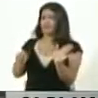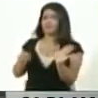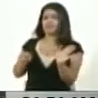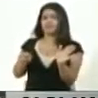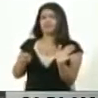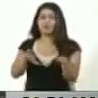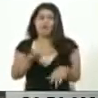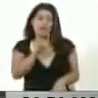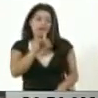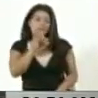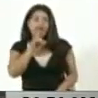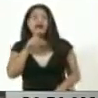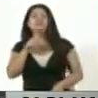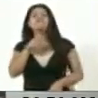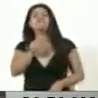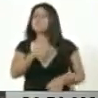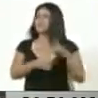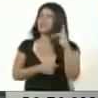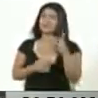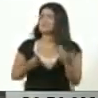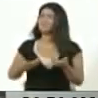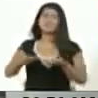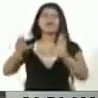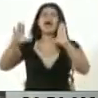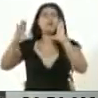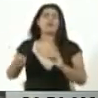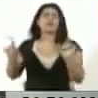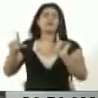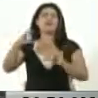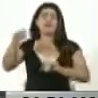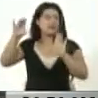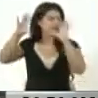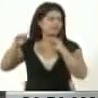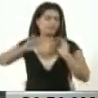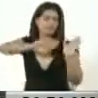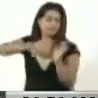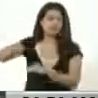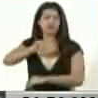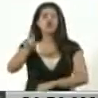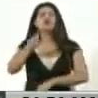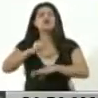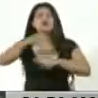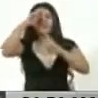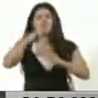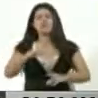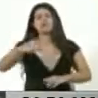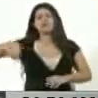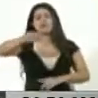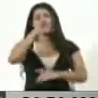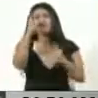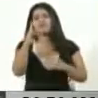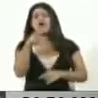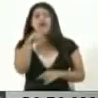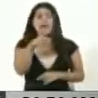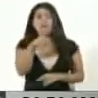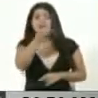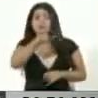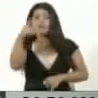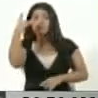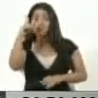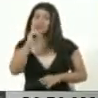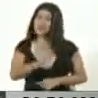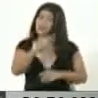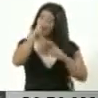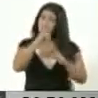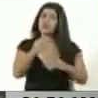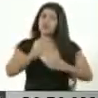que es una institución de la República de Bolivia y de los bolivianos y de las bolivianas que tienen derecho, como nosotros, no solamente a la libertad de expresión.